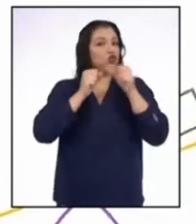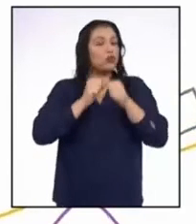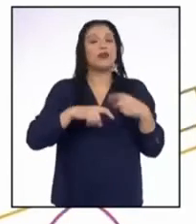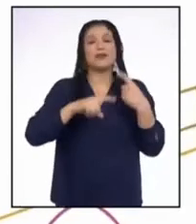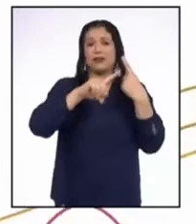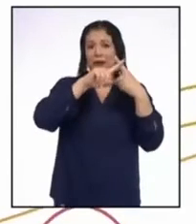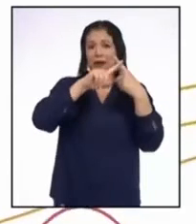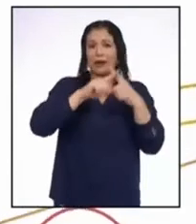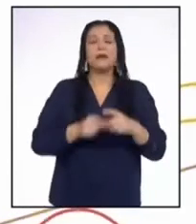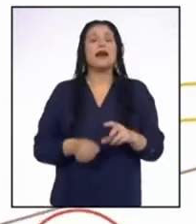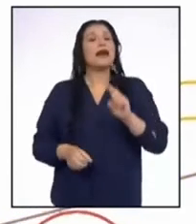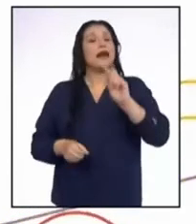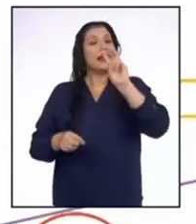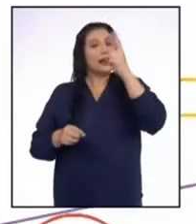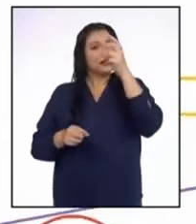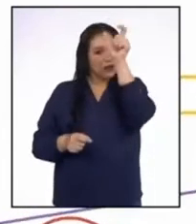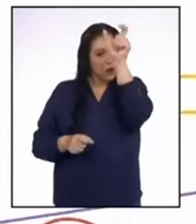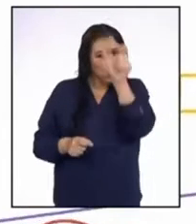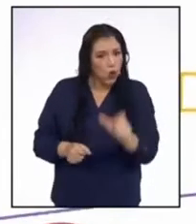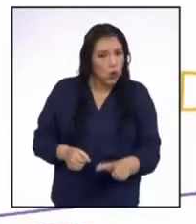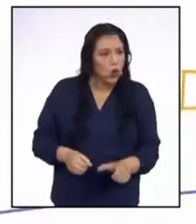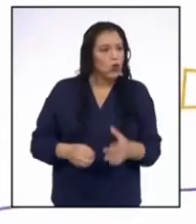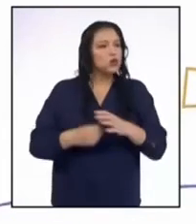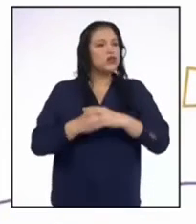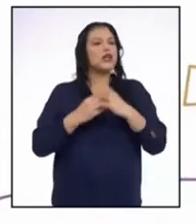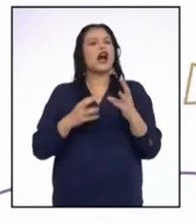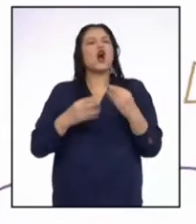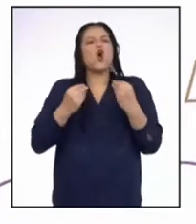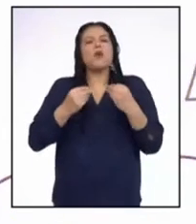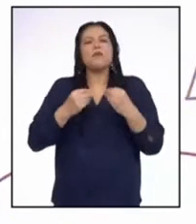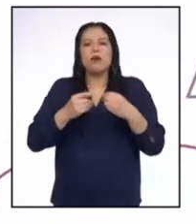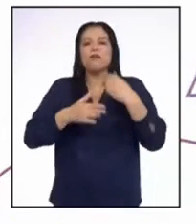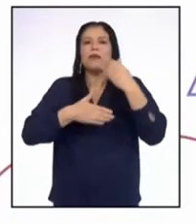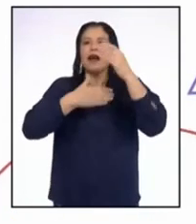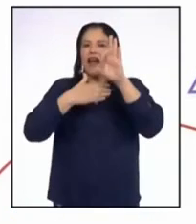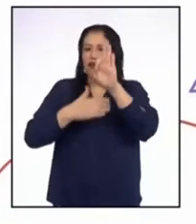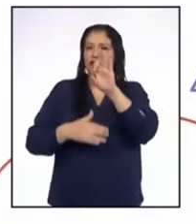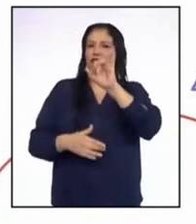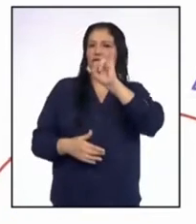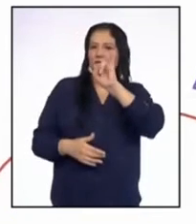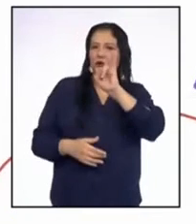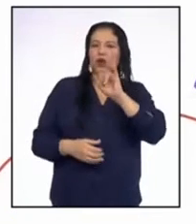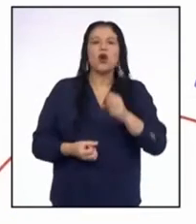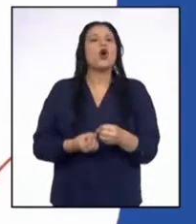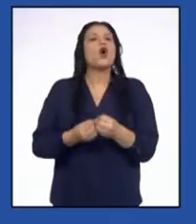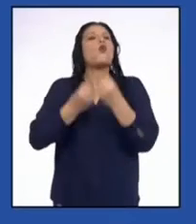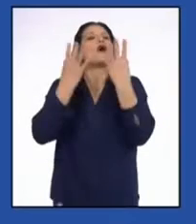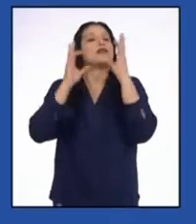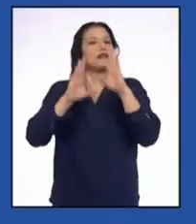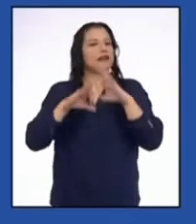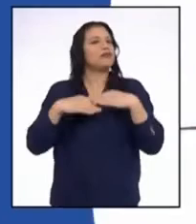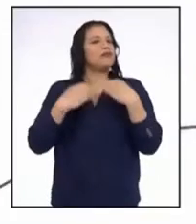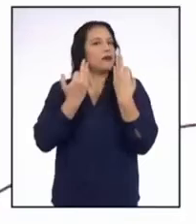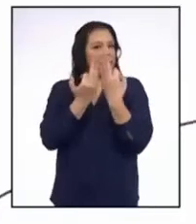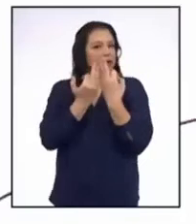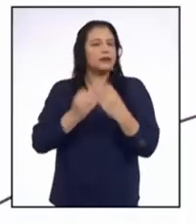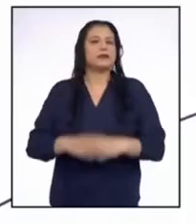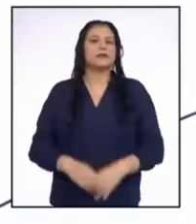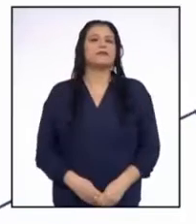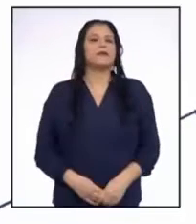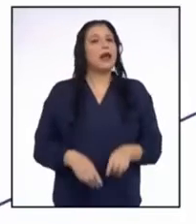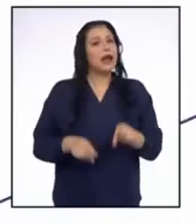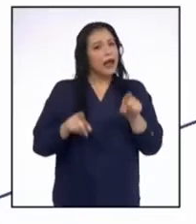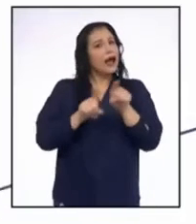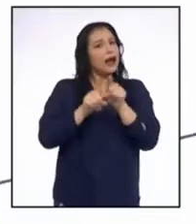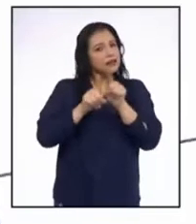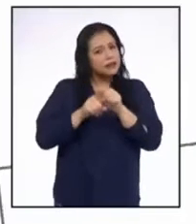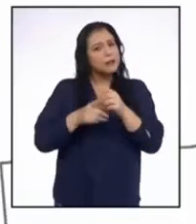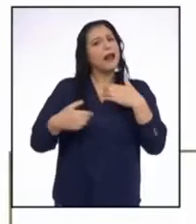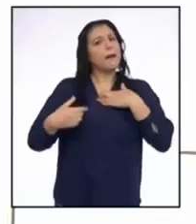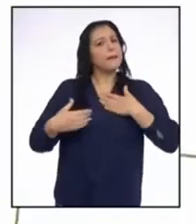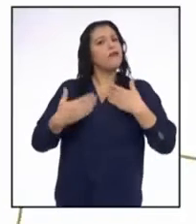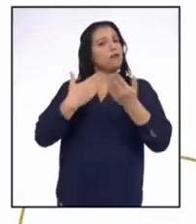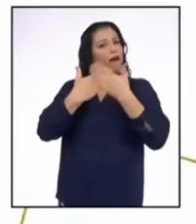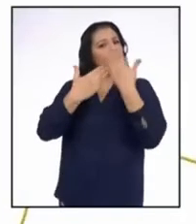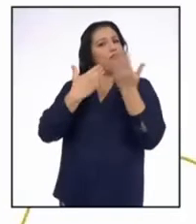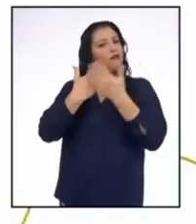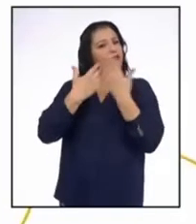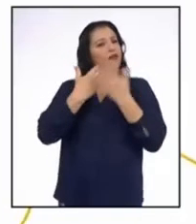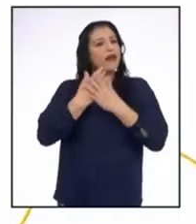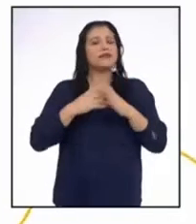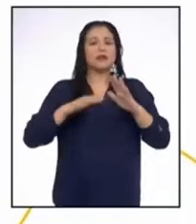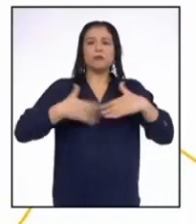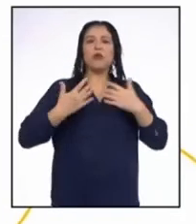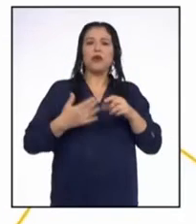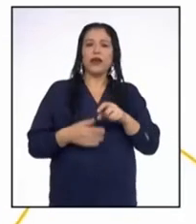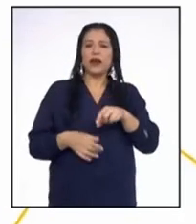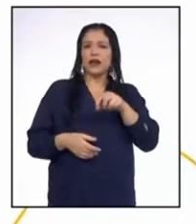la segunda columna representa la frecuencia absoluta, es decir, la cantidad de familias. De esta manera me resultó más fácil construir mi